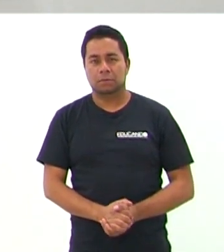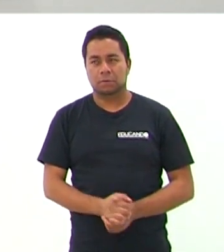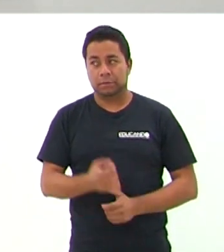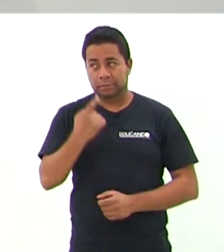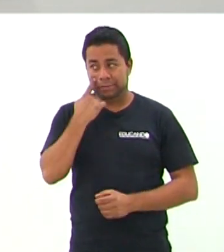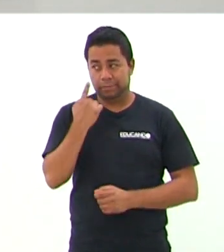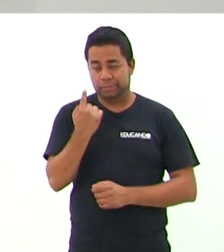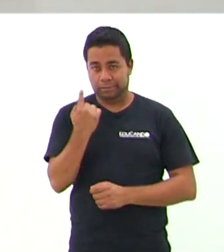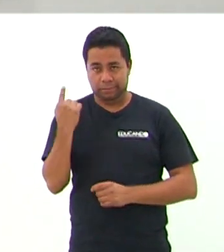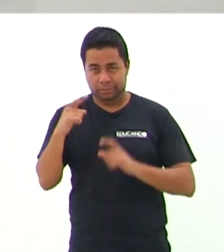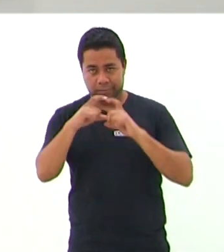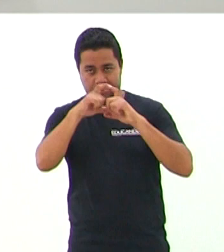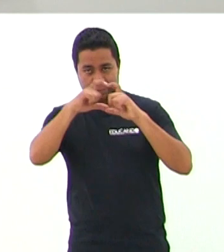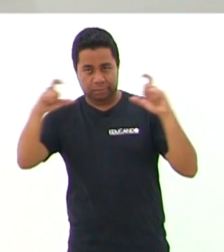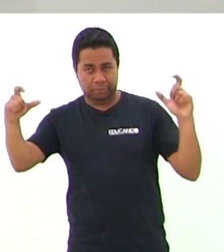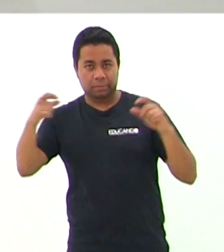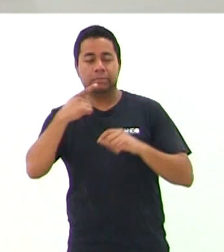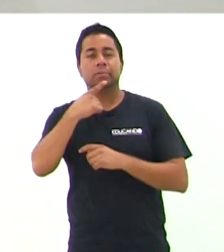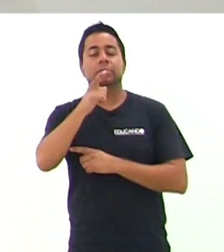gran